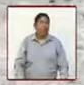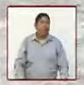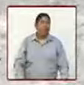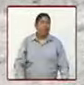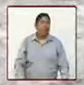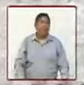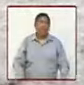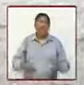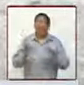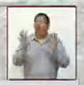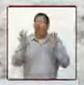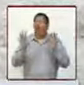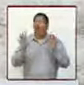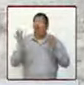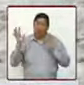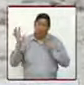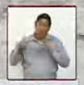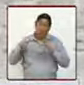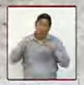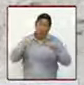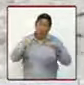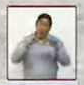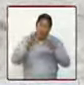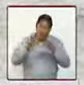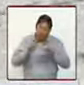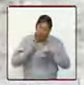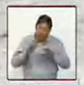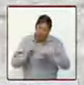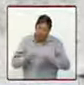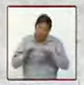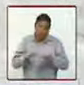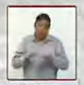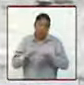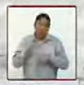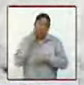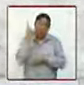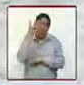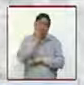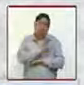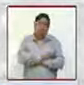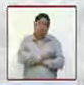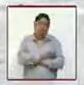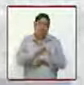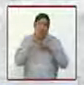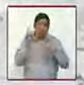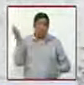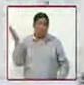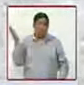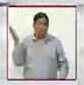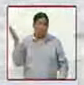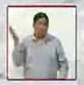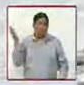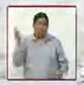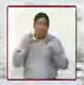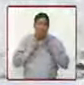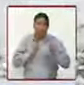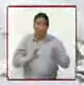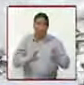Si bien el caudal no ha bajado, por lo menos se ha mantenido en los últimos dos días, se lo ve bastante crecido al